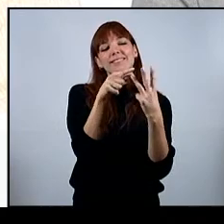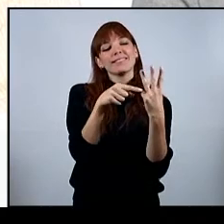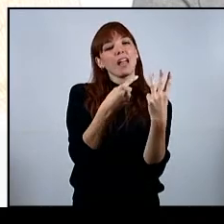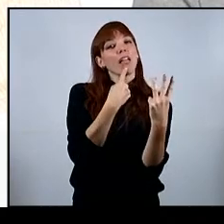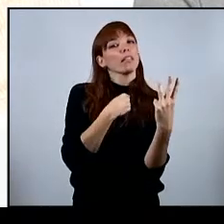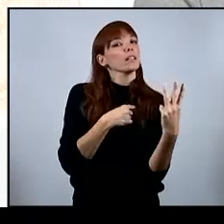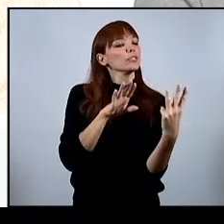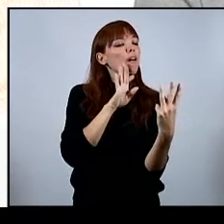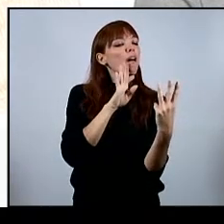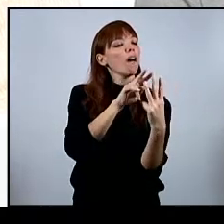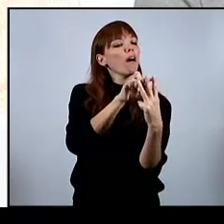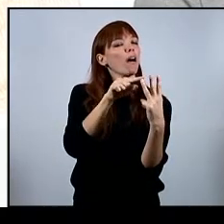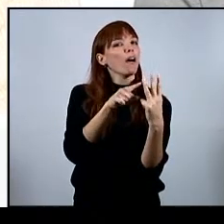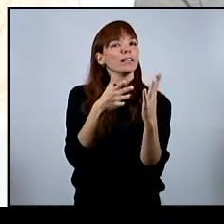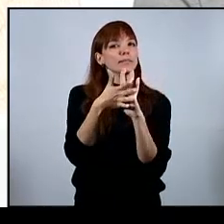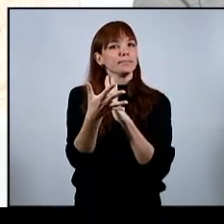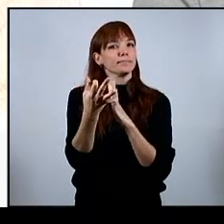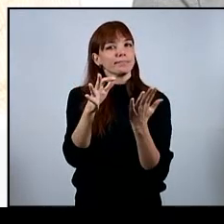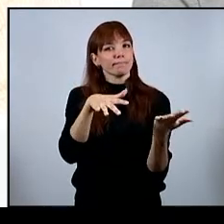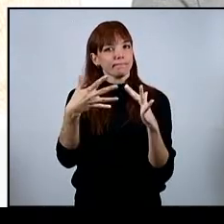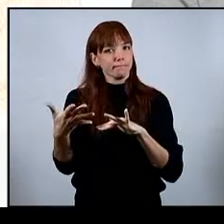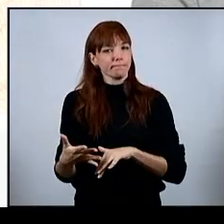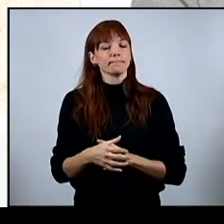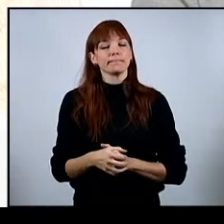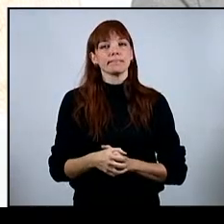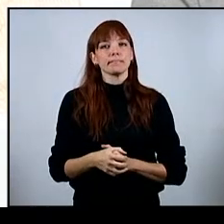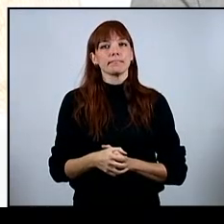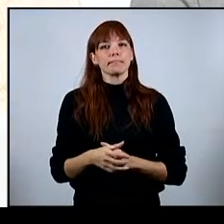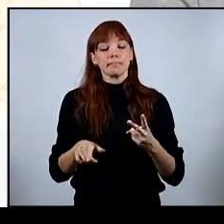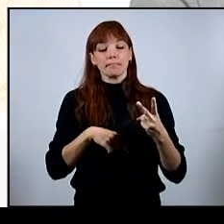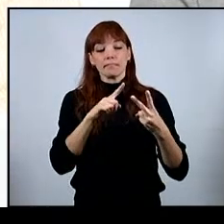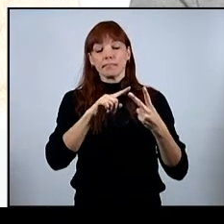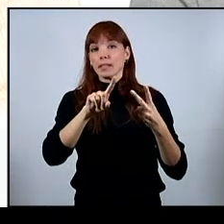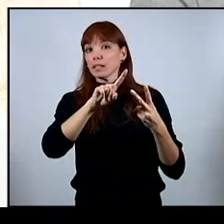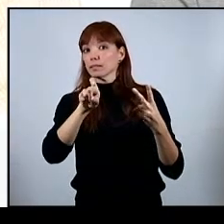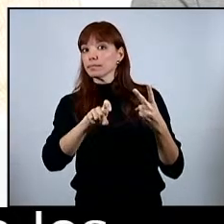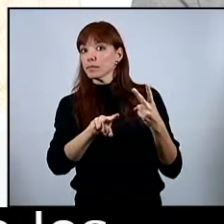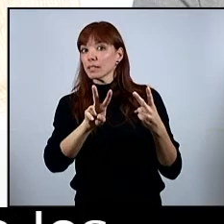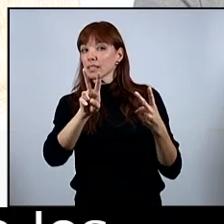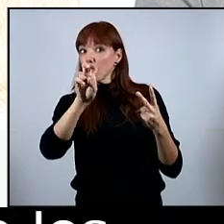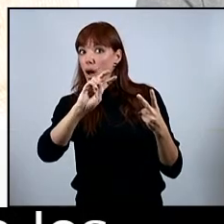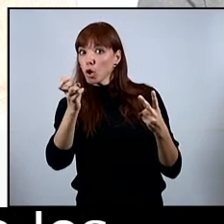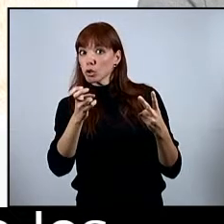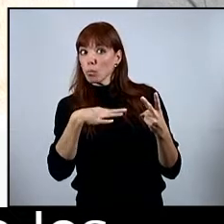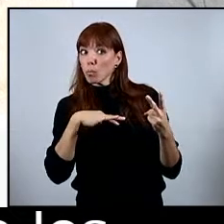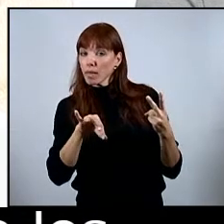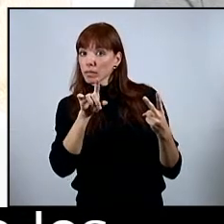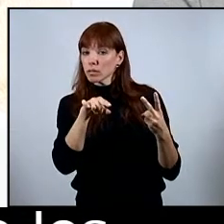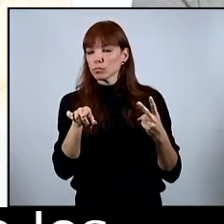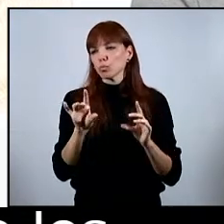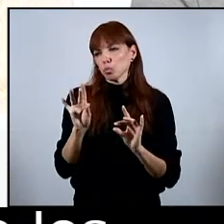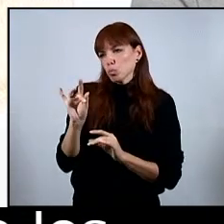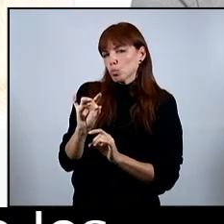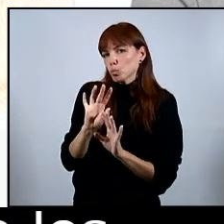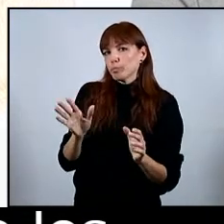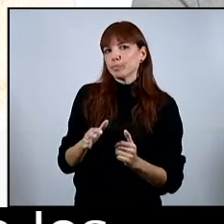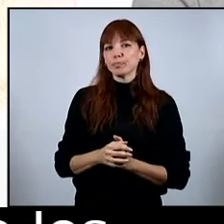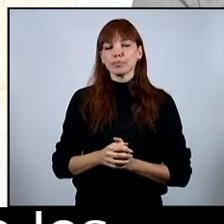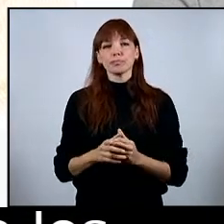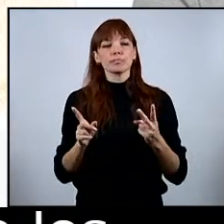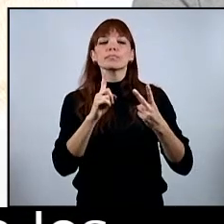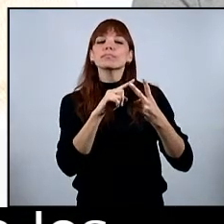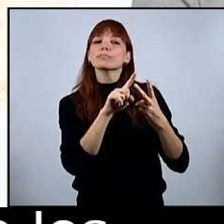usted ha pronunciado. Y quería preguntarle por otro tema, no sé si puedo también ahora. Por supuesto. Quería preguntarle